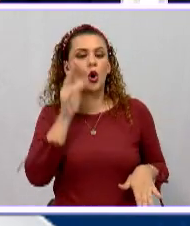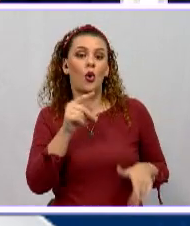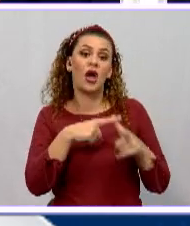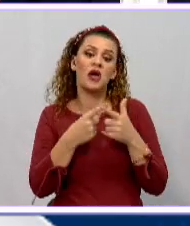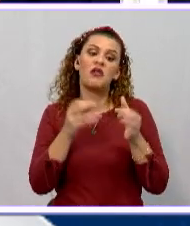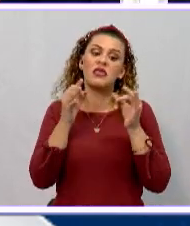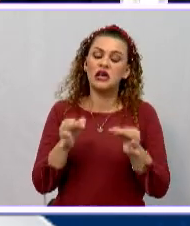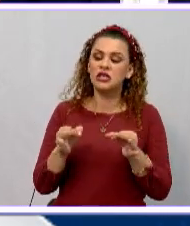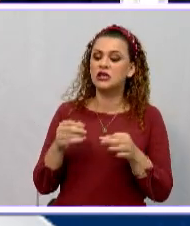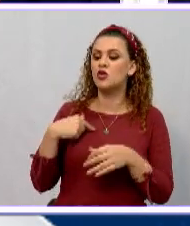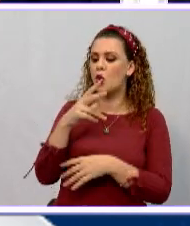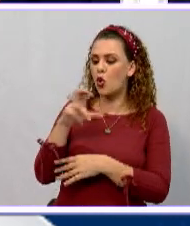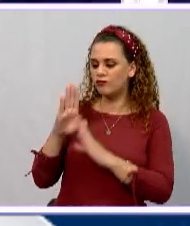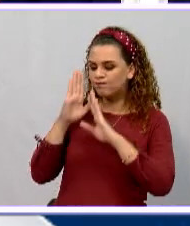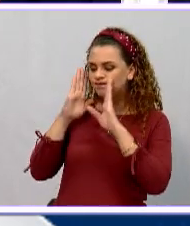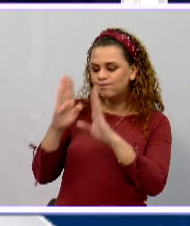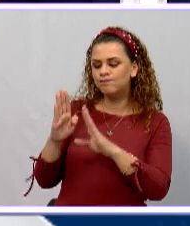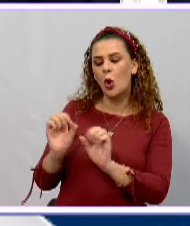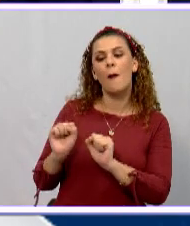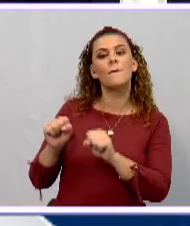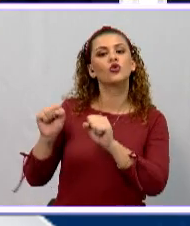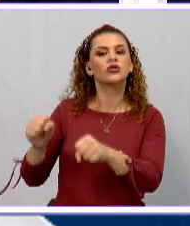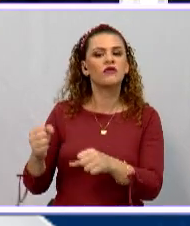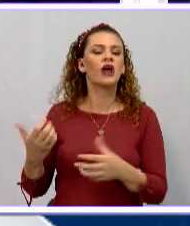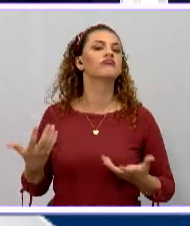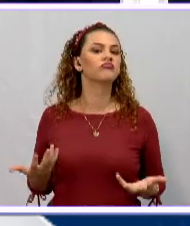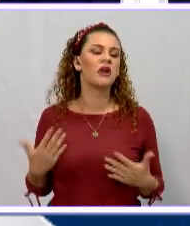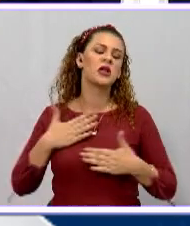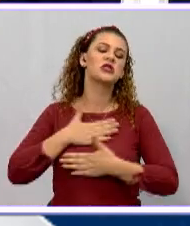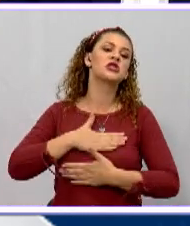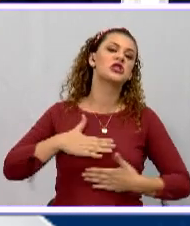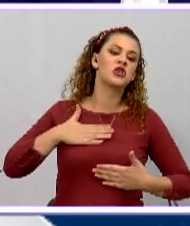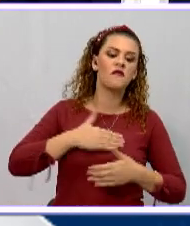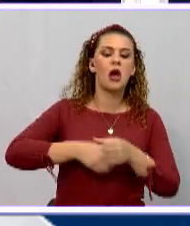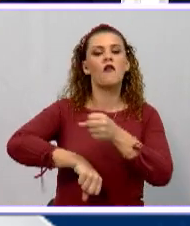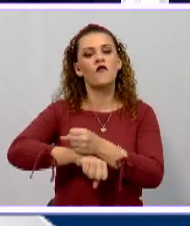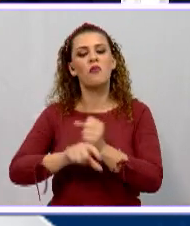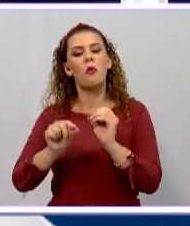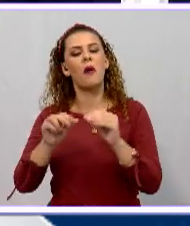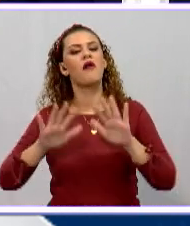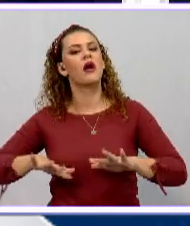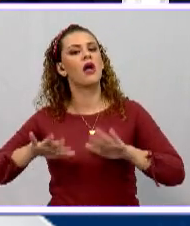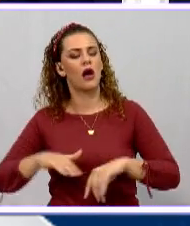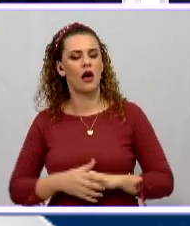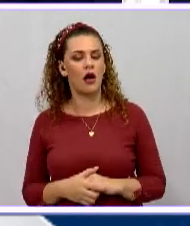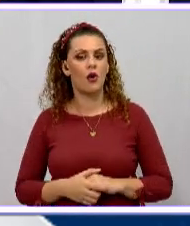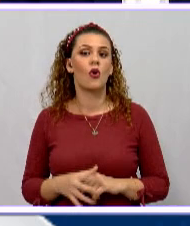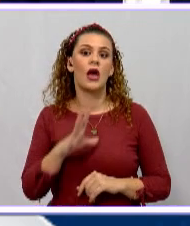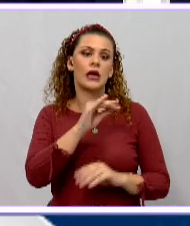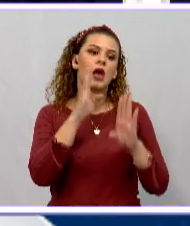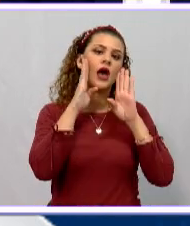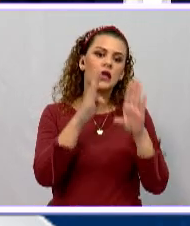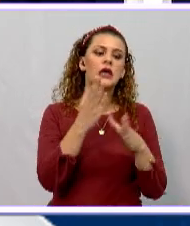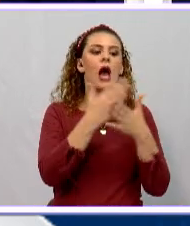deciden tomar Costa Rica como una posibilidad de disfrutar del fútbol un poco más relajado y atender